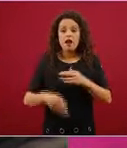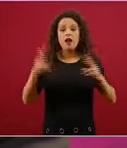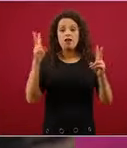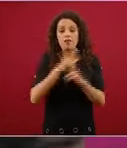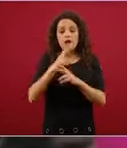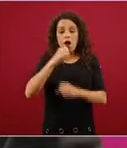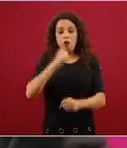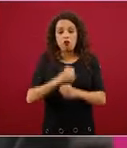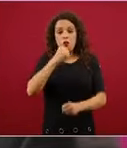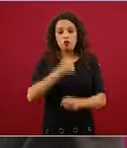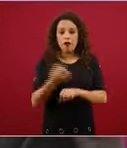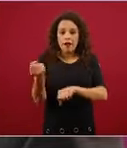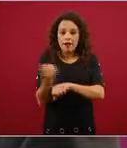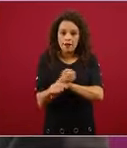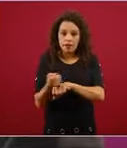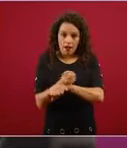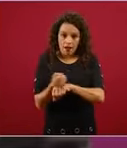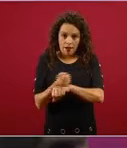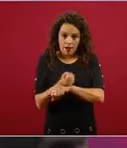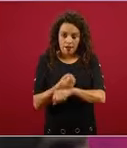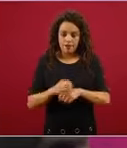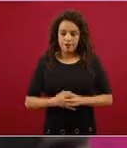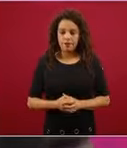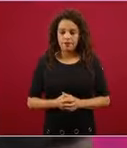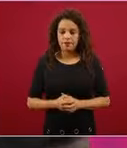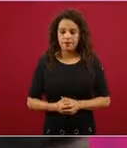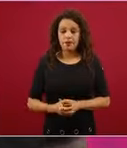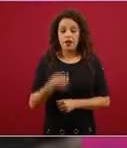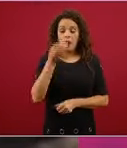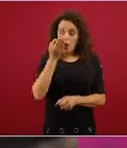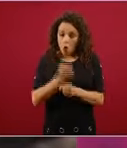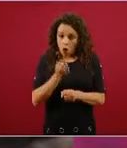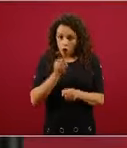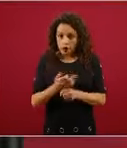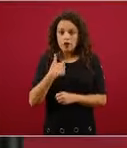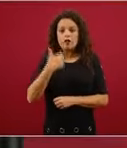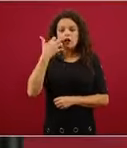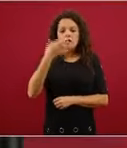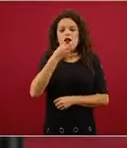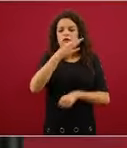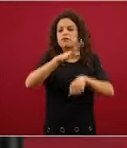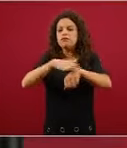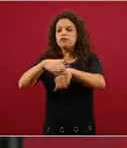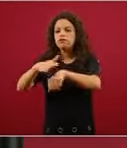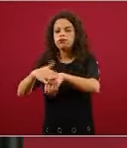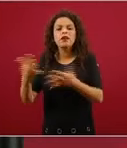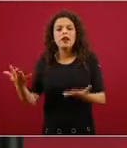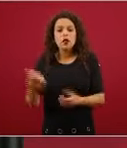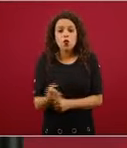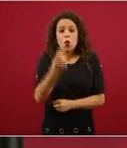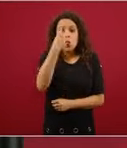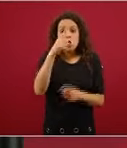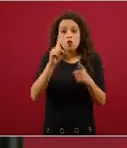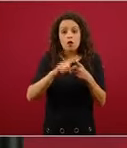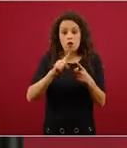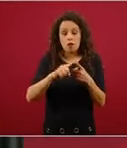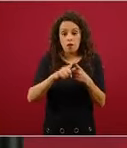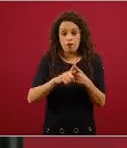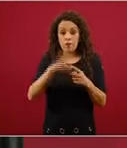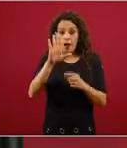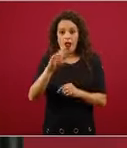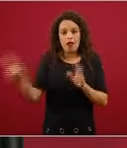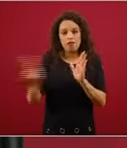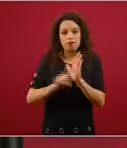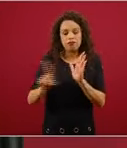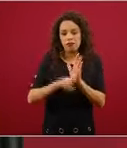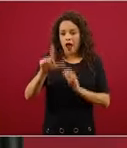sangre. Entonces, el mensaje fundamental que queremos transmitir hoy es, un mensaje de alerta, un recordatorio de un mensaje de alerta que